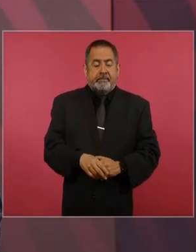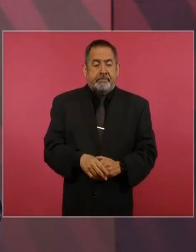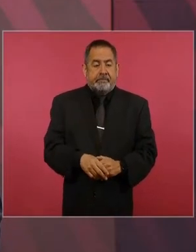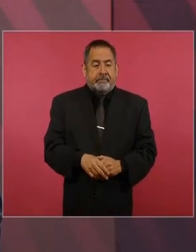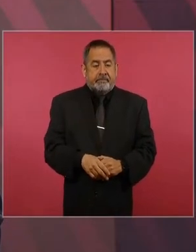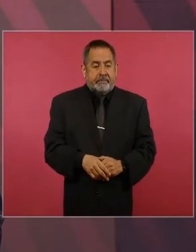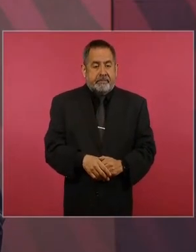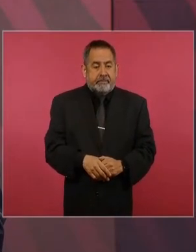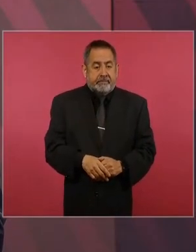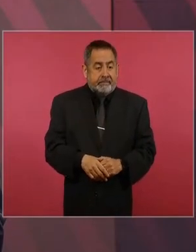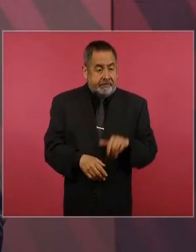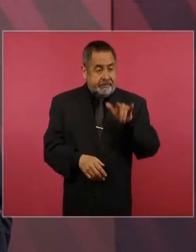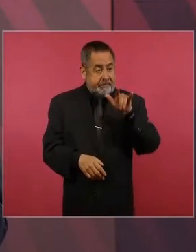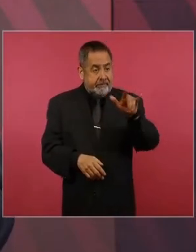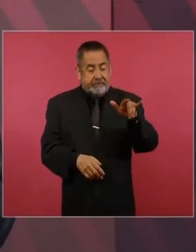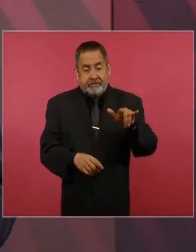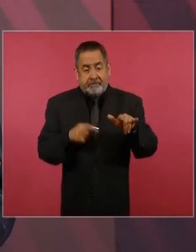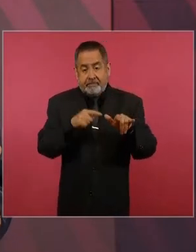podía